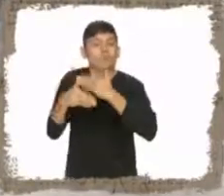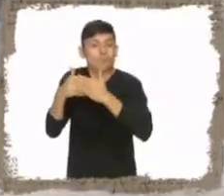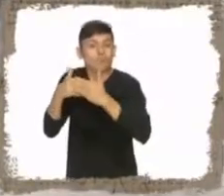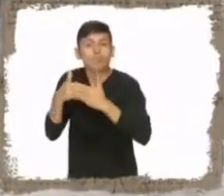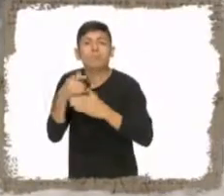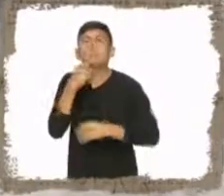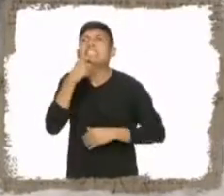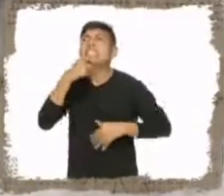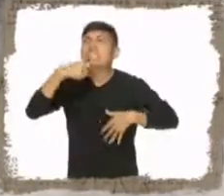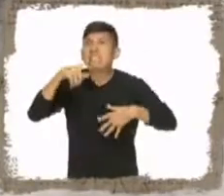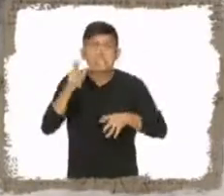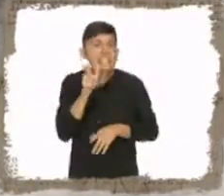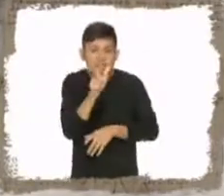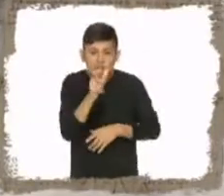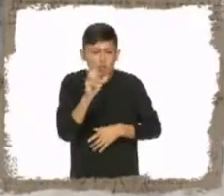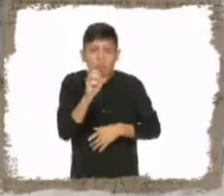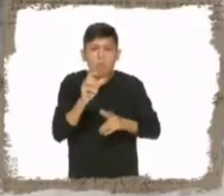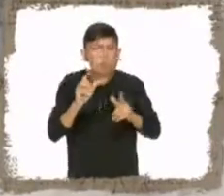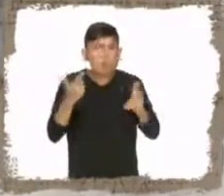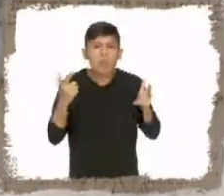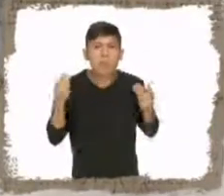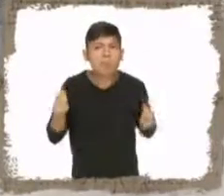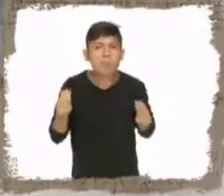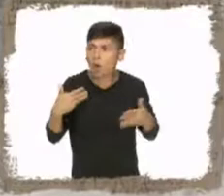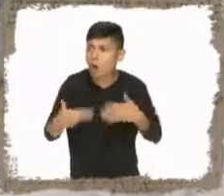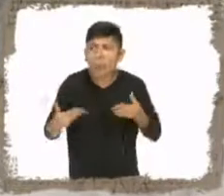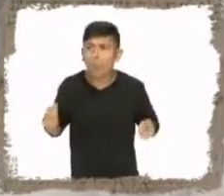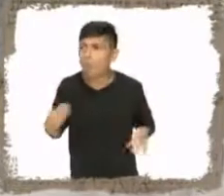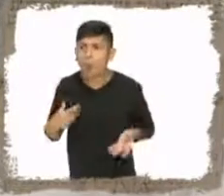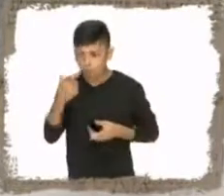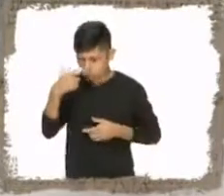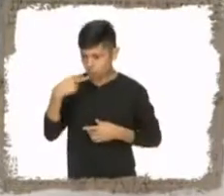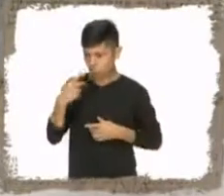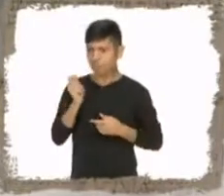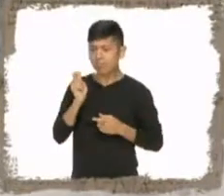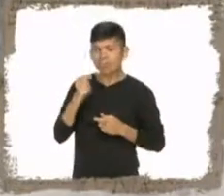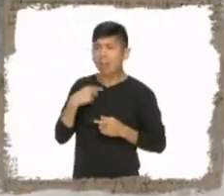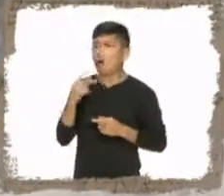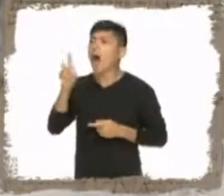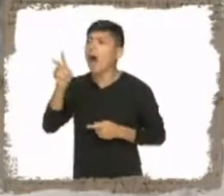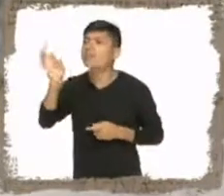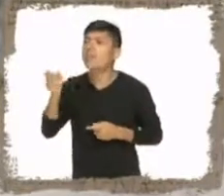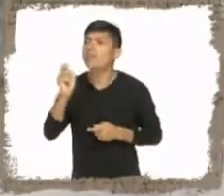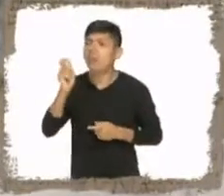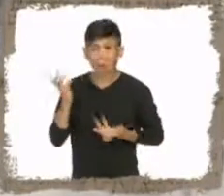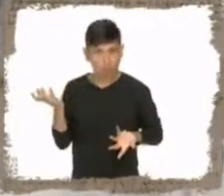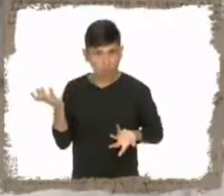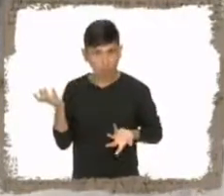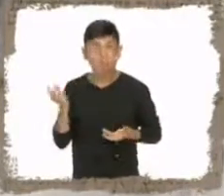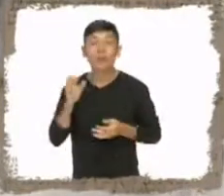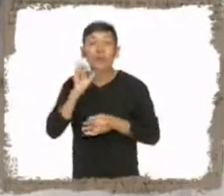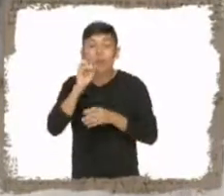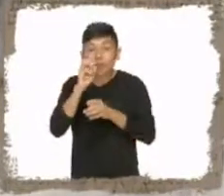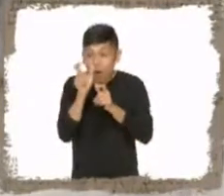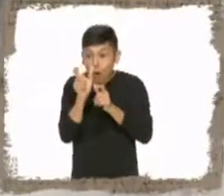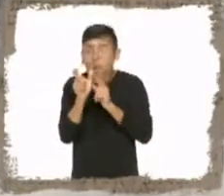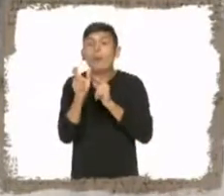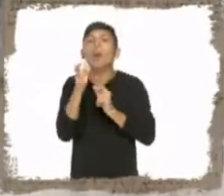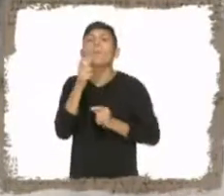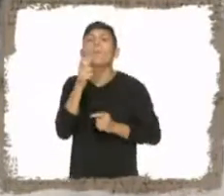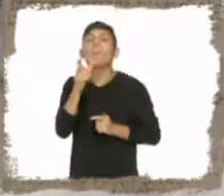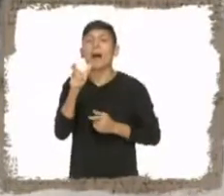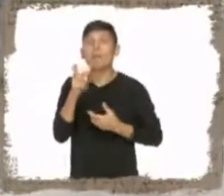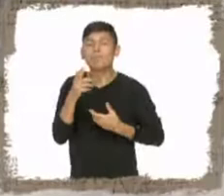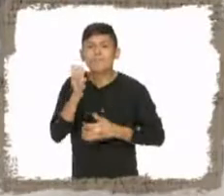días. Pero, ¿qué haríamos si no tuviéramos uno? ¿Cómo hablaríamos de nosotros mismos y de los demás? Nuestros nombres tienen